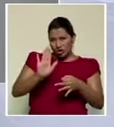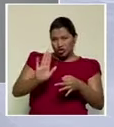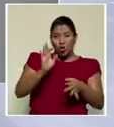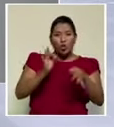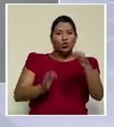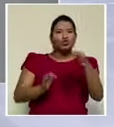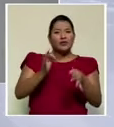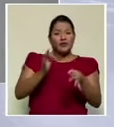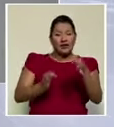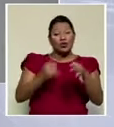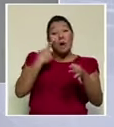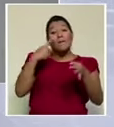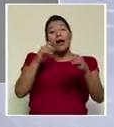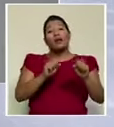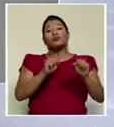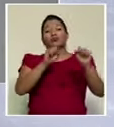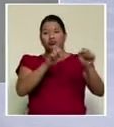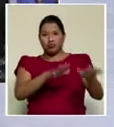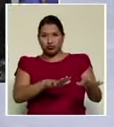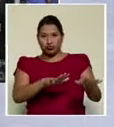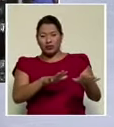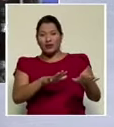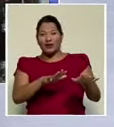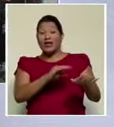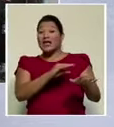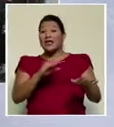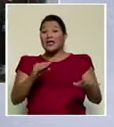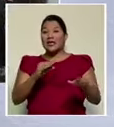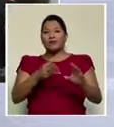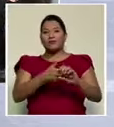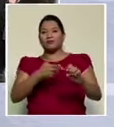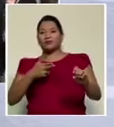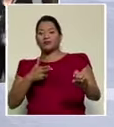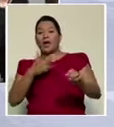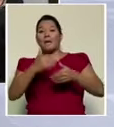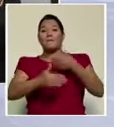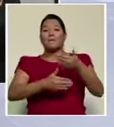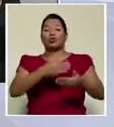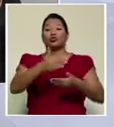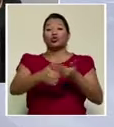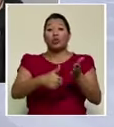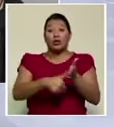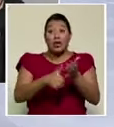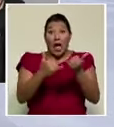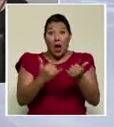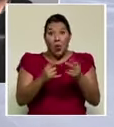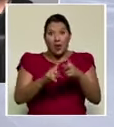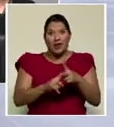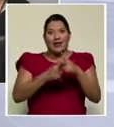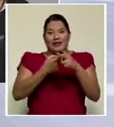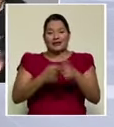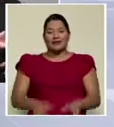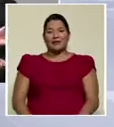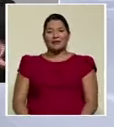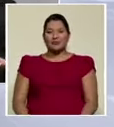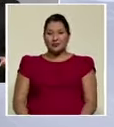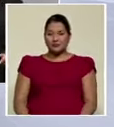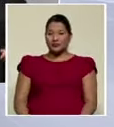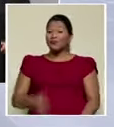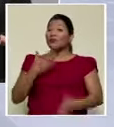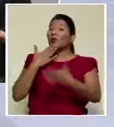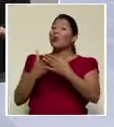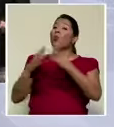decisión de hacerse a un lado, dejando el proceso electoral apenas en sus primeros días de inicio. Gustavo.